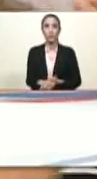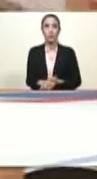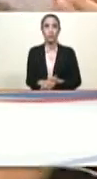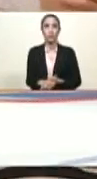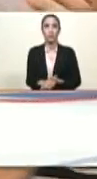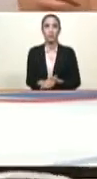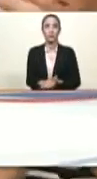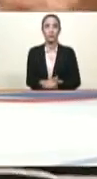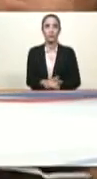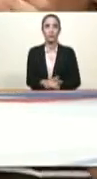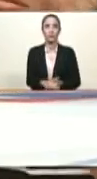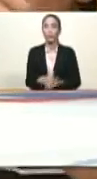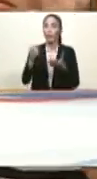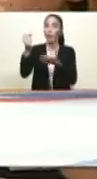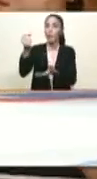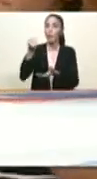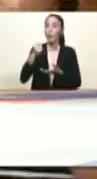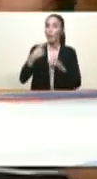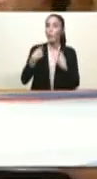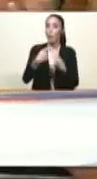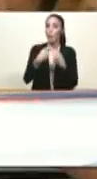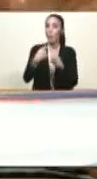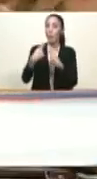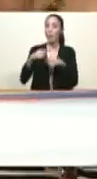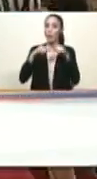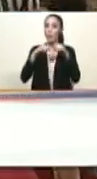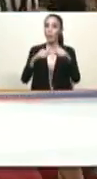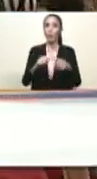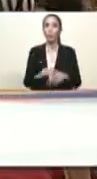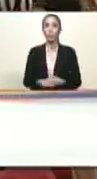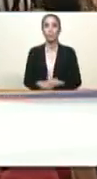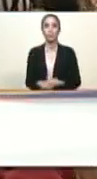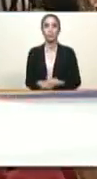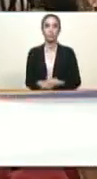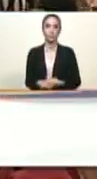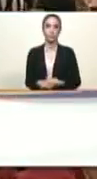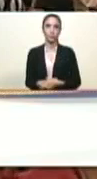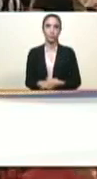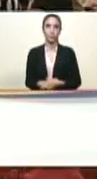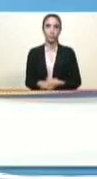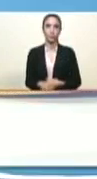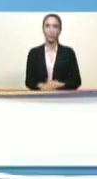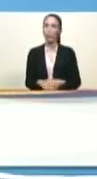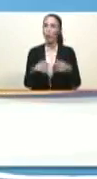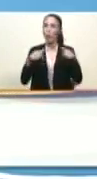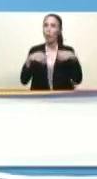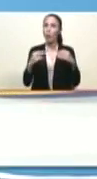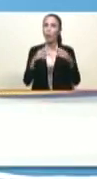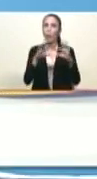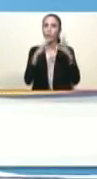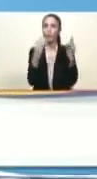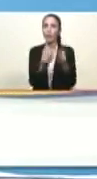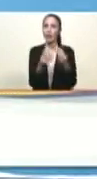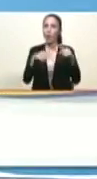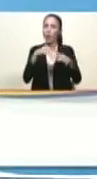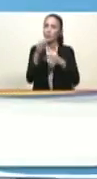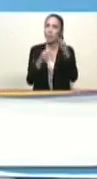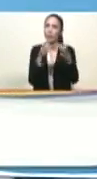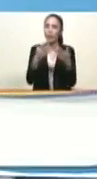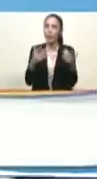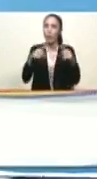bono permanente de atención, Elías Agua, Hogares de la Patria, ¿cómo marcha? Por favor, querido